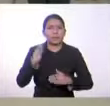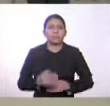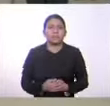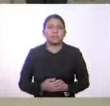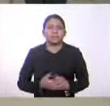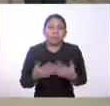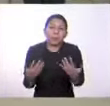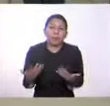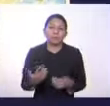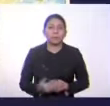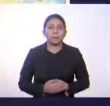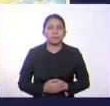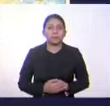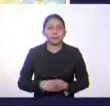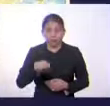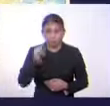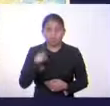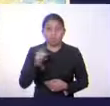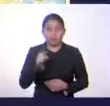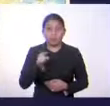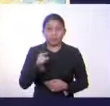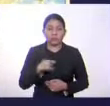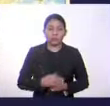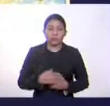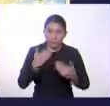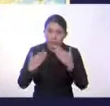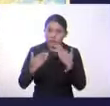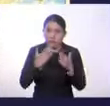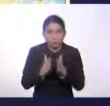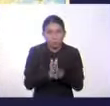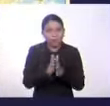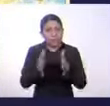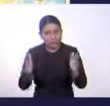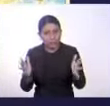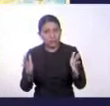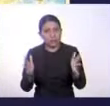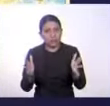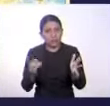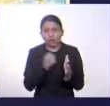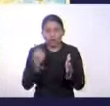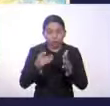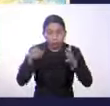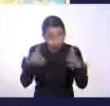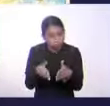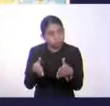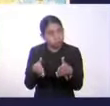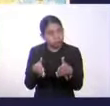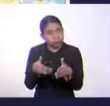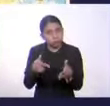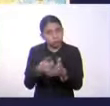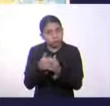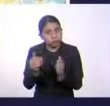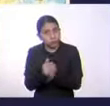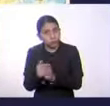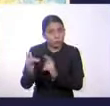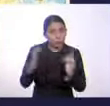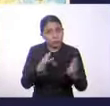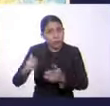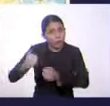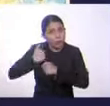Pero por eso hay que hacer quizás un marco más amplio del que ustedes me pedían. No solamente, digamos, decir el conflicto armado en El